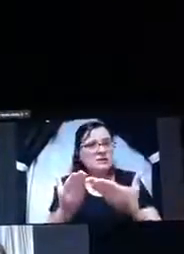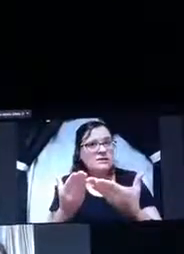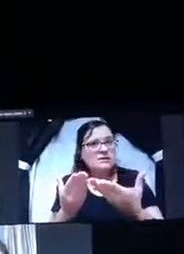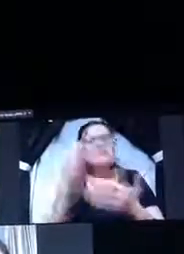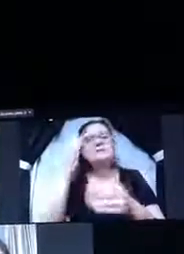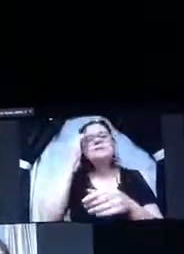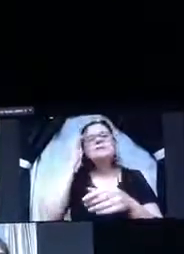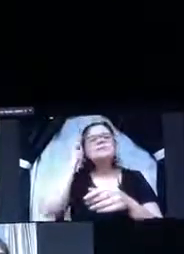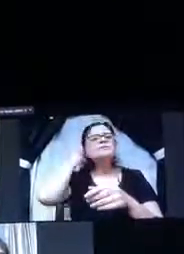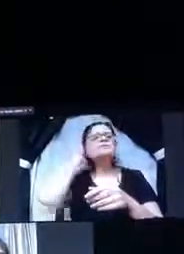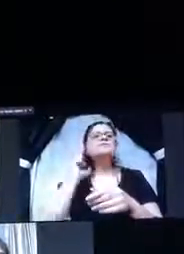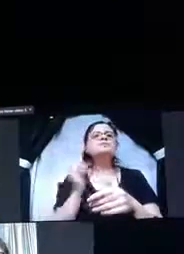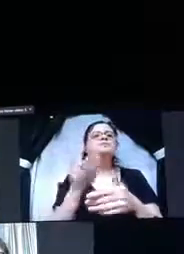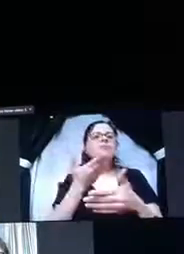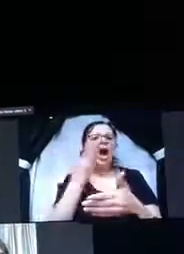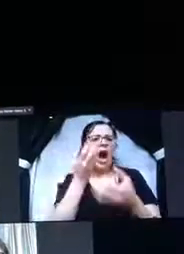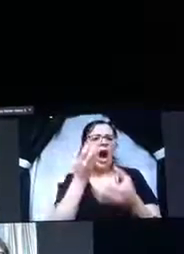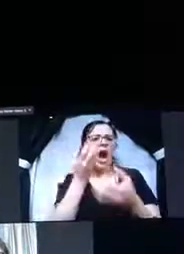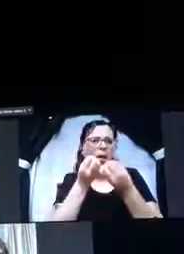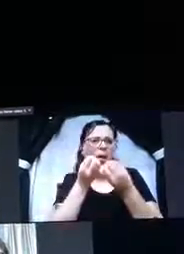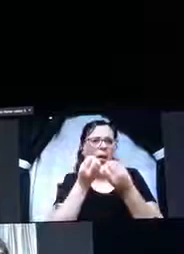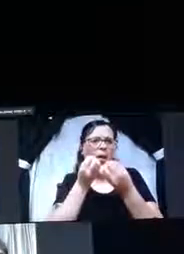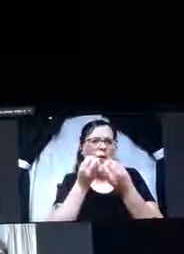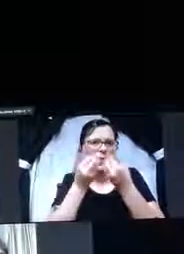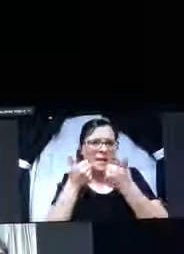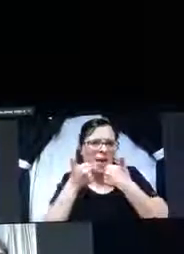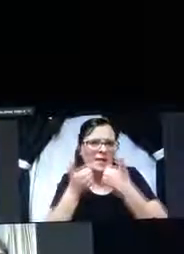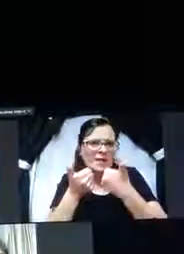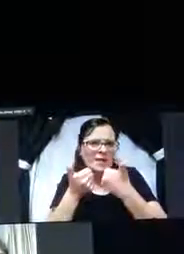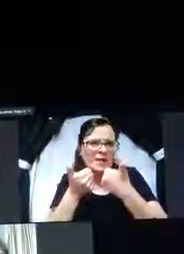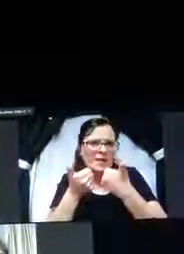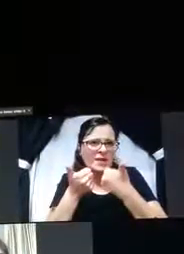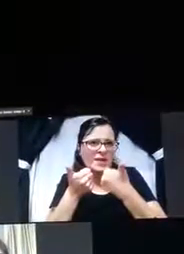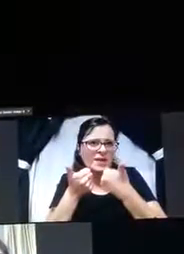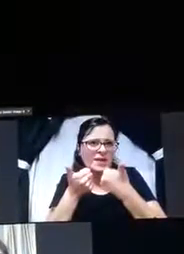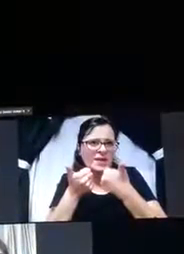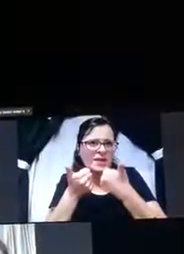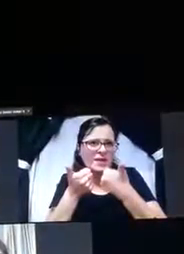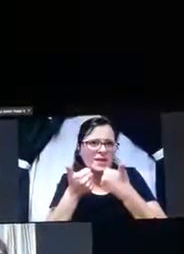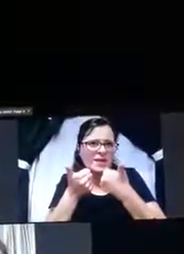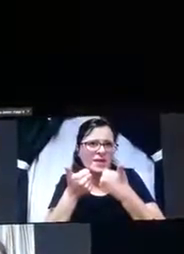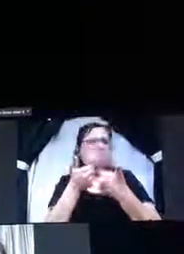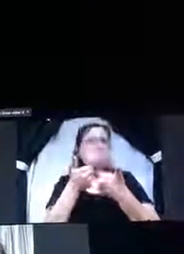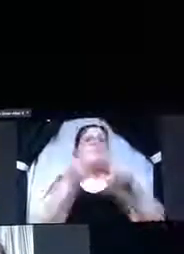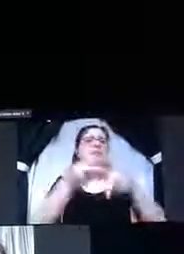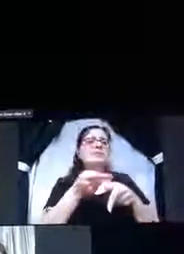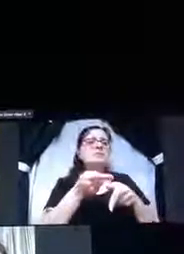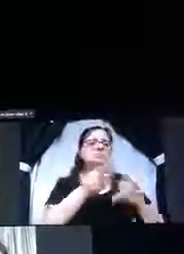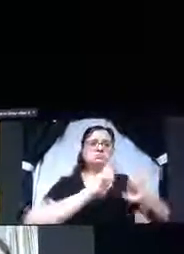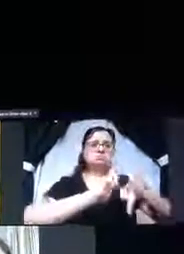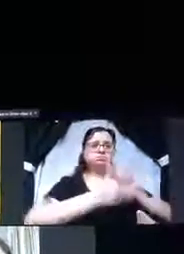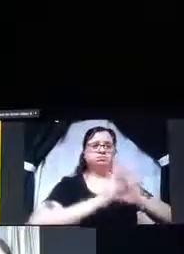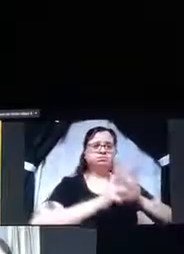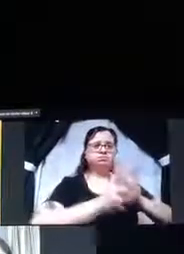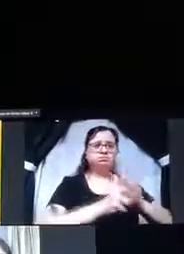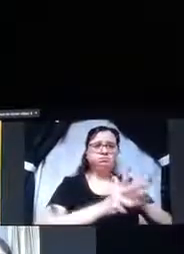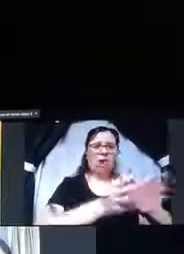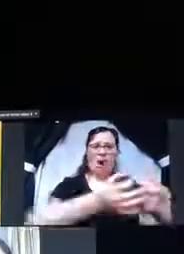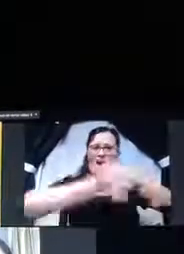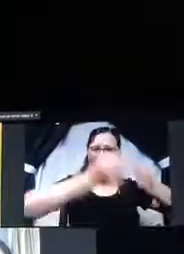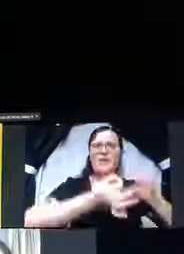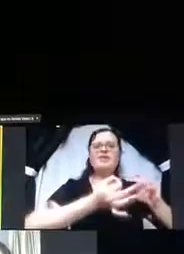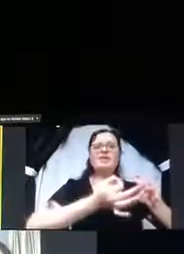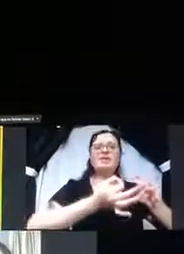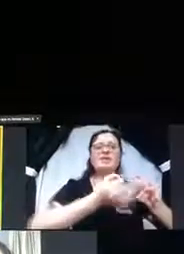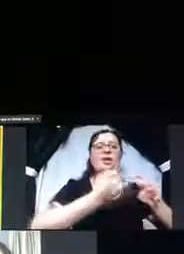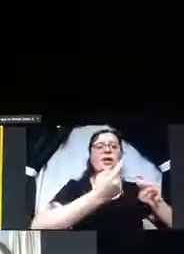que oralmente hablan muy bien, tengo chicos que se expresan muy bien en lengua de señas, hablan perfecto en lengua de señas,